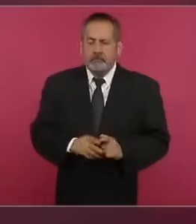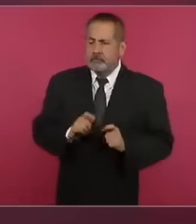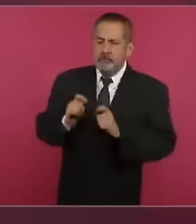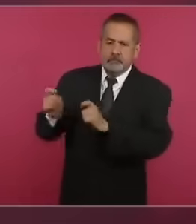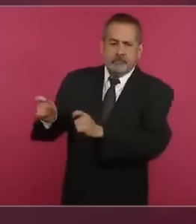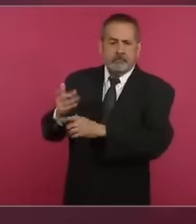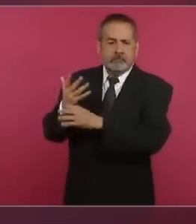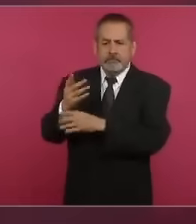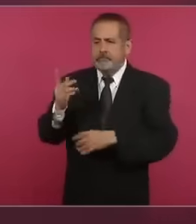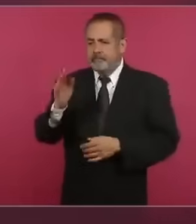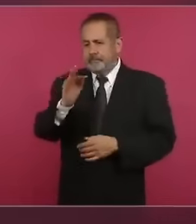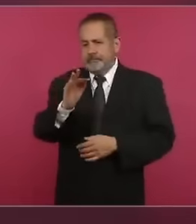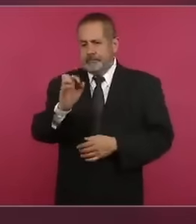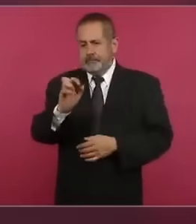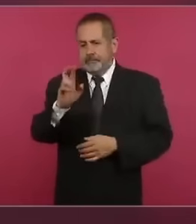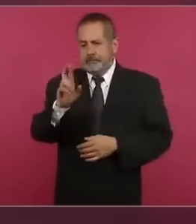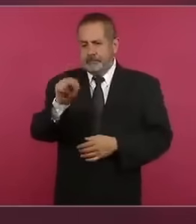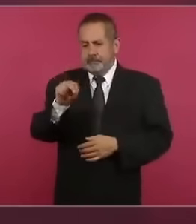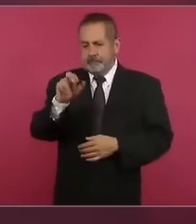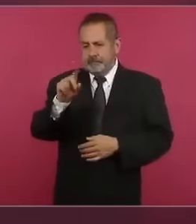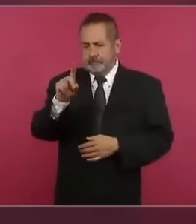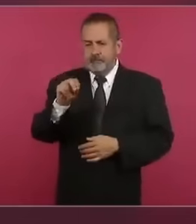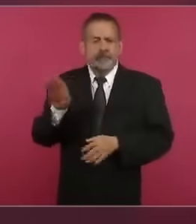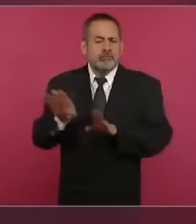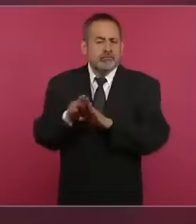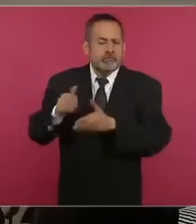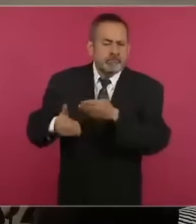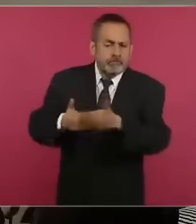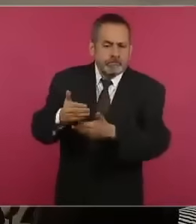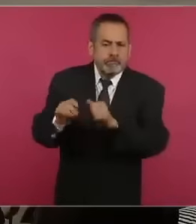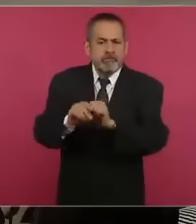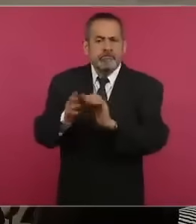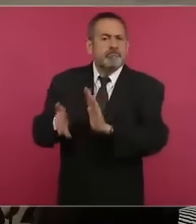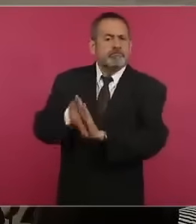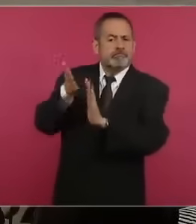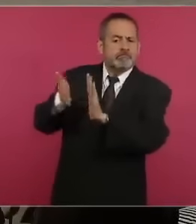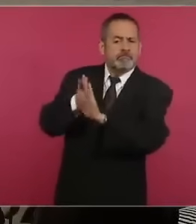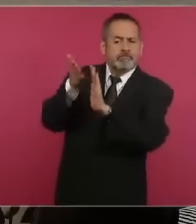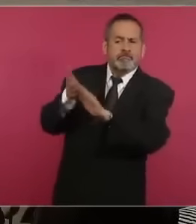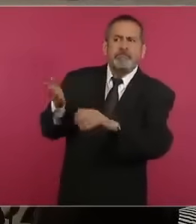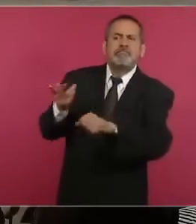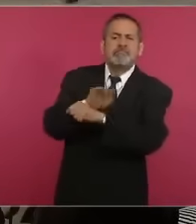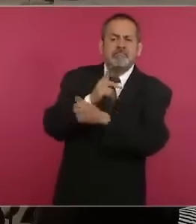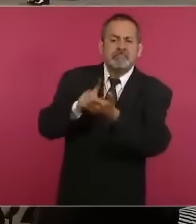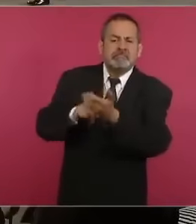la palabra a Fernando para que nos informe el avance de la construcción de los CRITs.